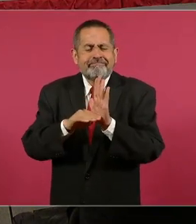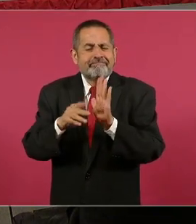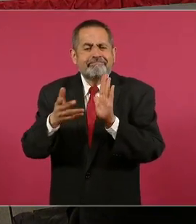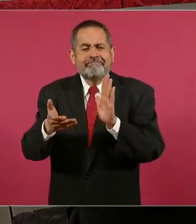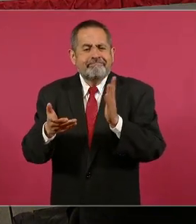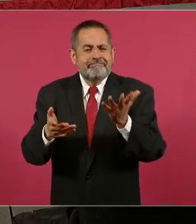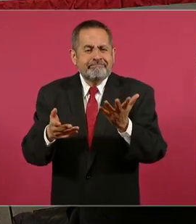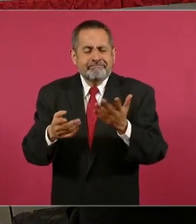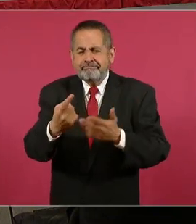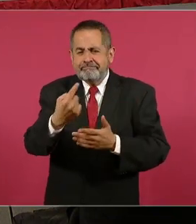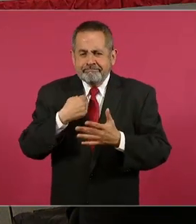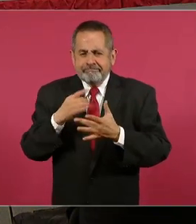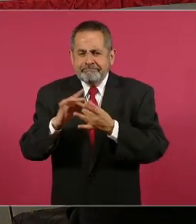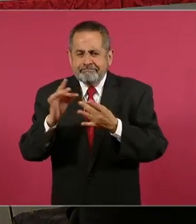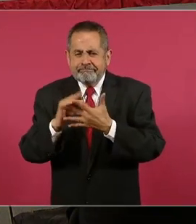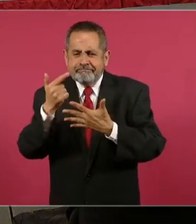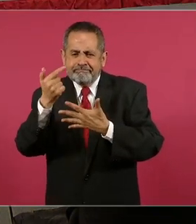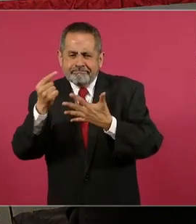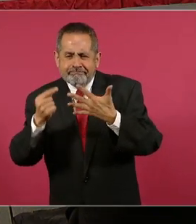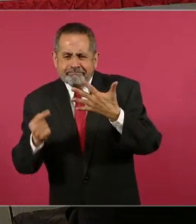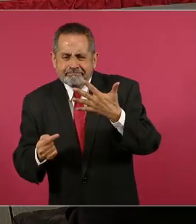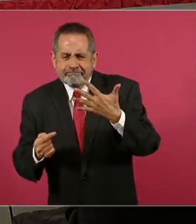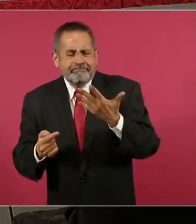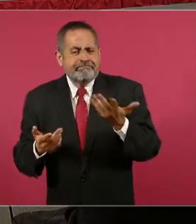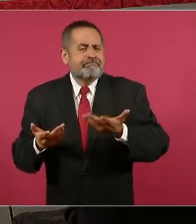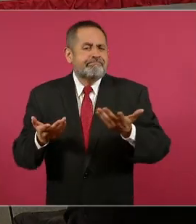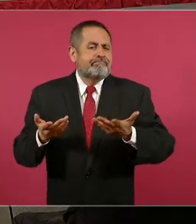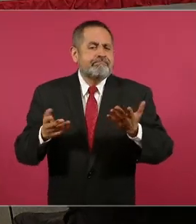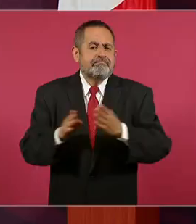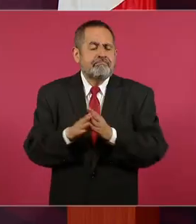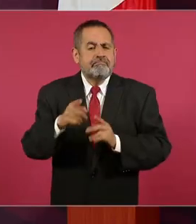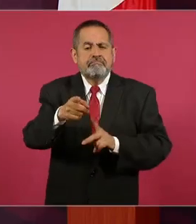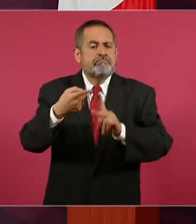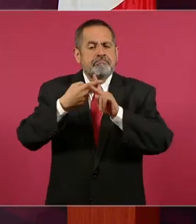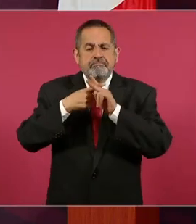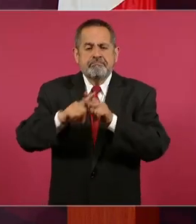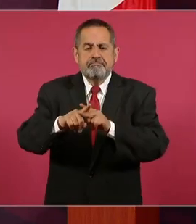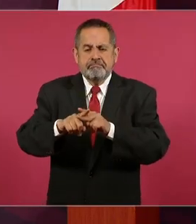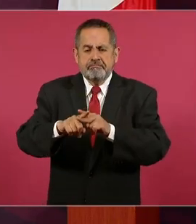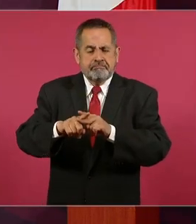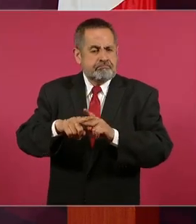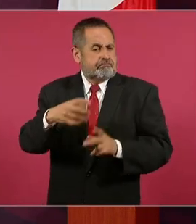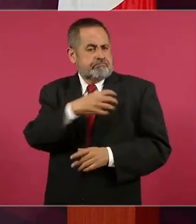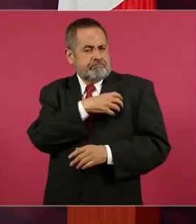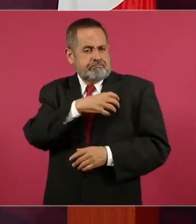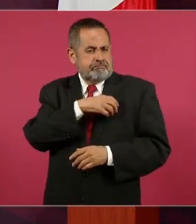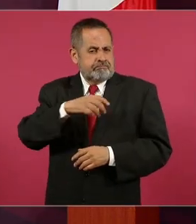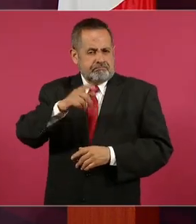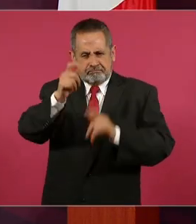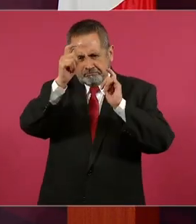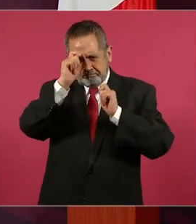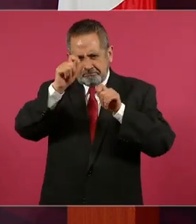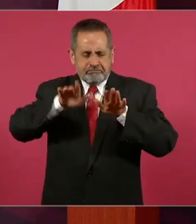nos contara cómo inició él en la aviación,